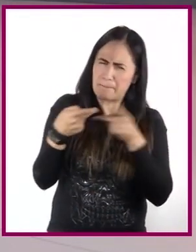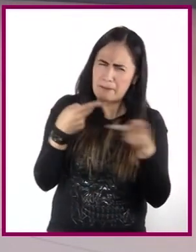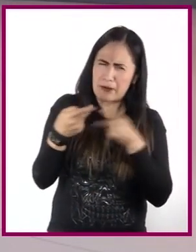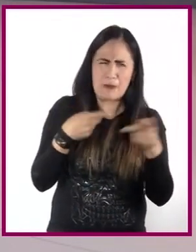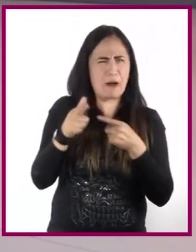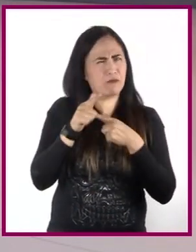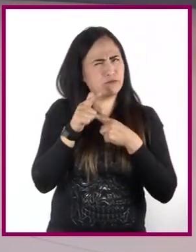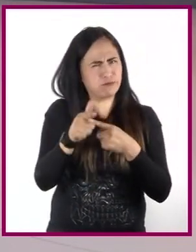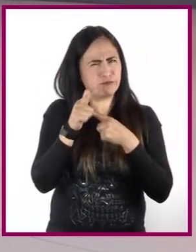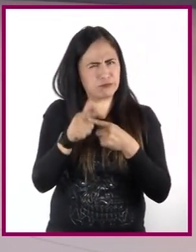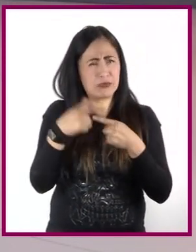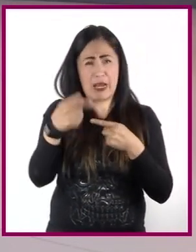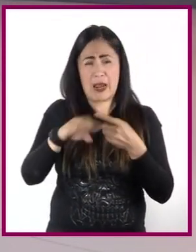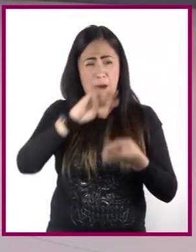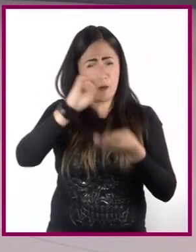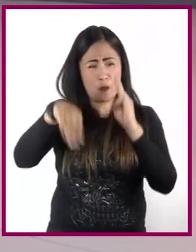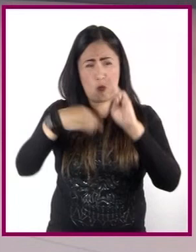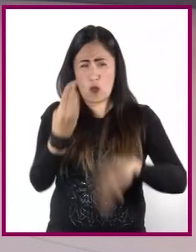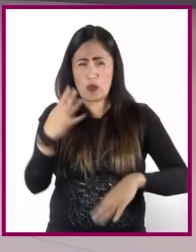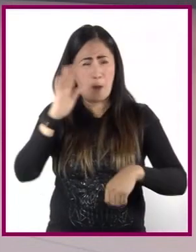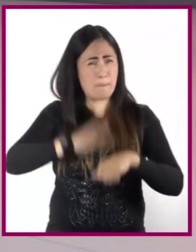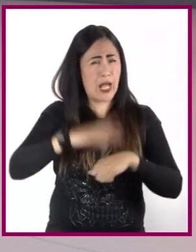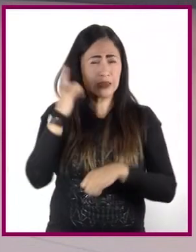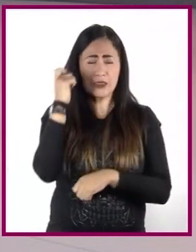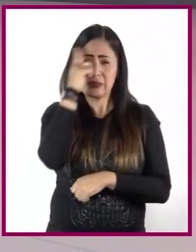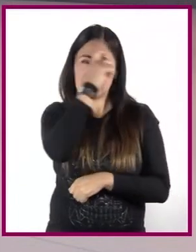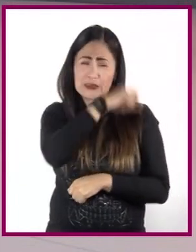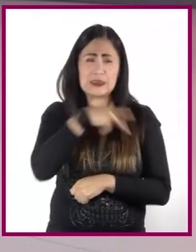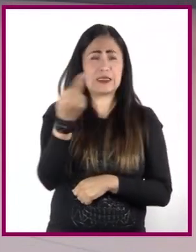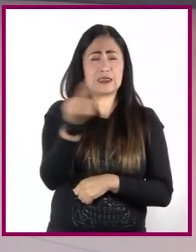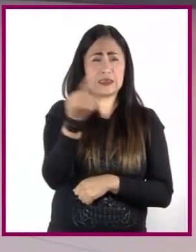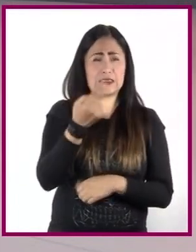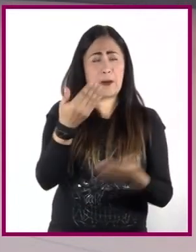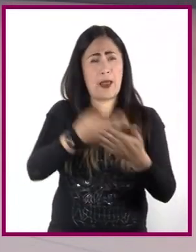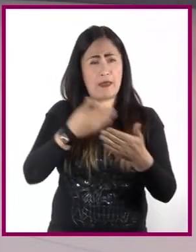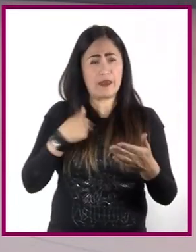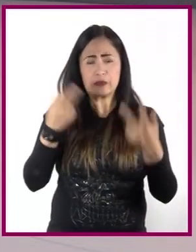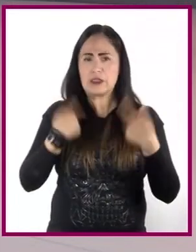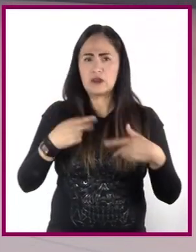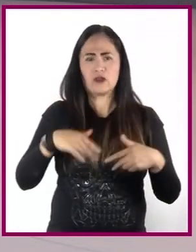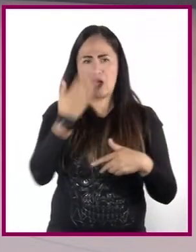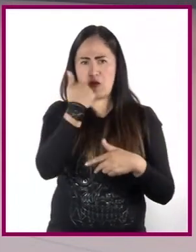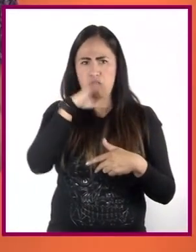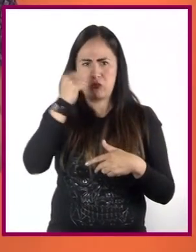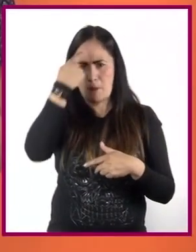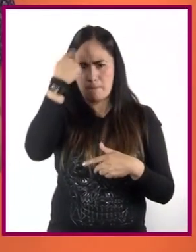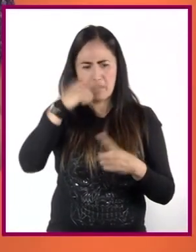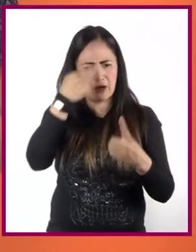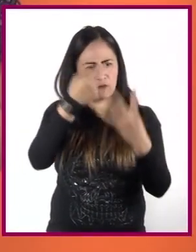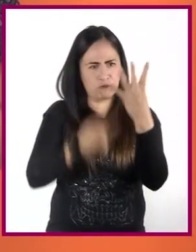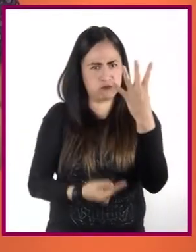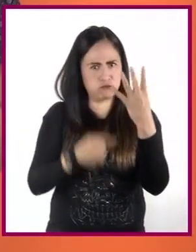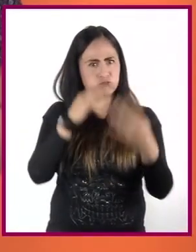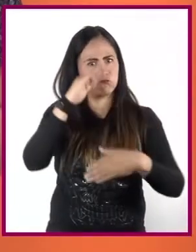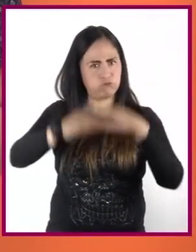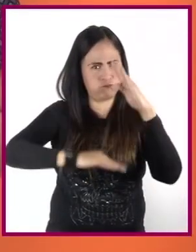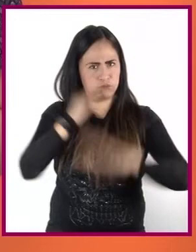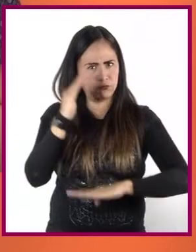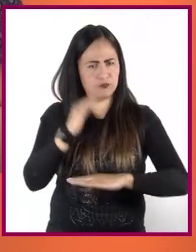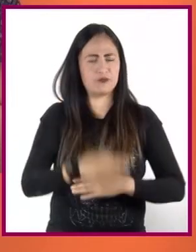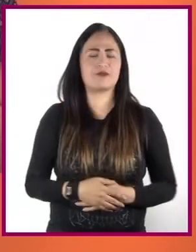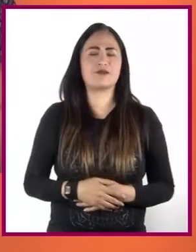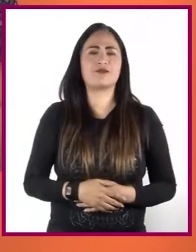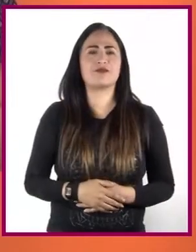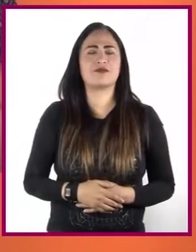académicamente ante un mundo cada vez más complejo que requiere de personas preparadas para enfrentar nuevos retos. Y para terminar